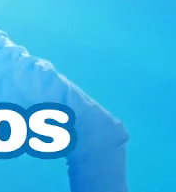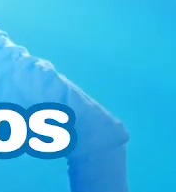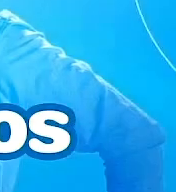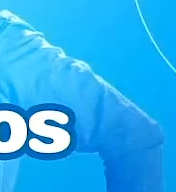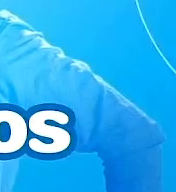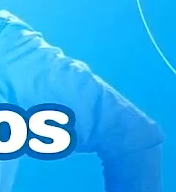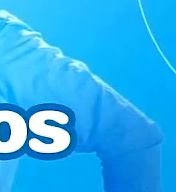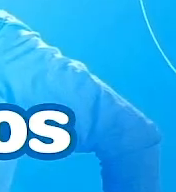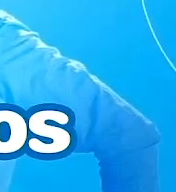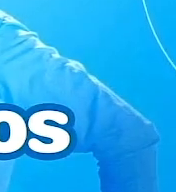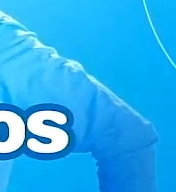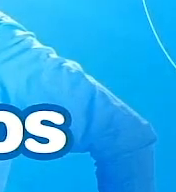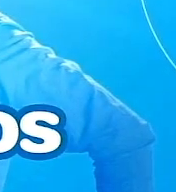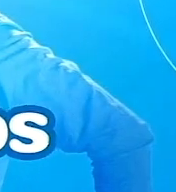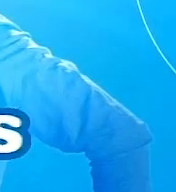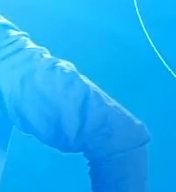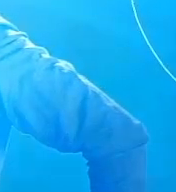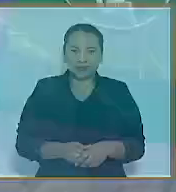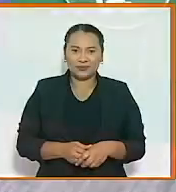Loto. Te cambia la vida.